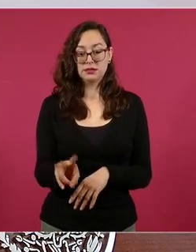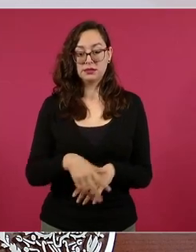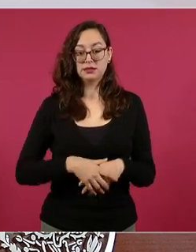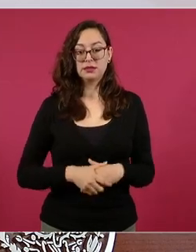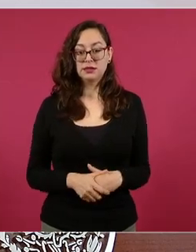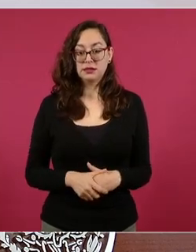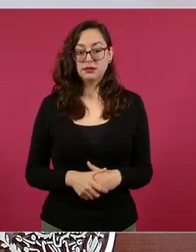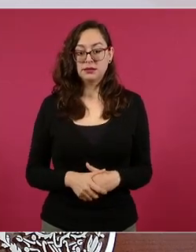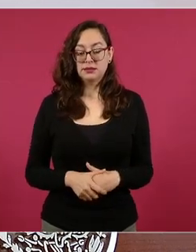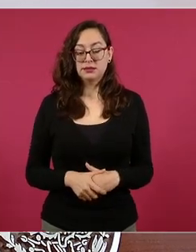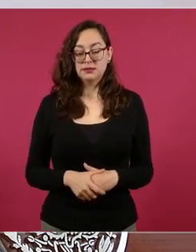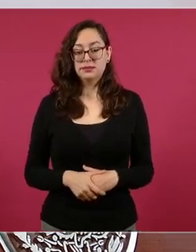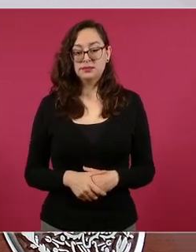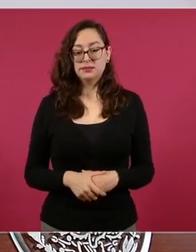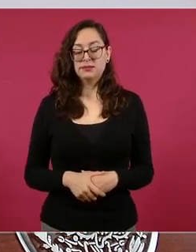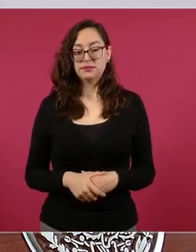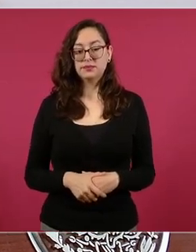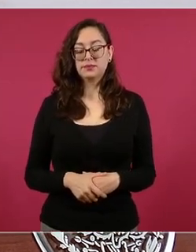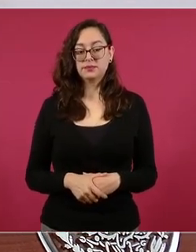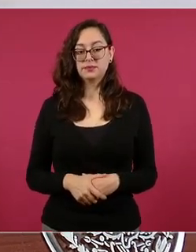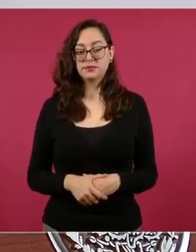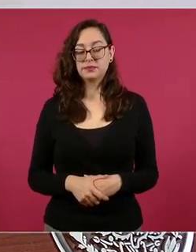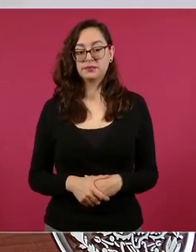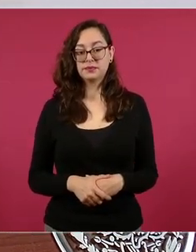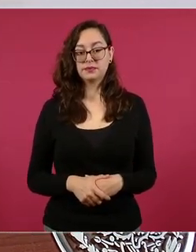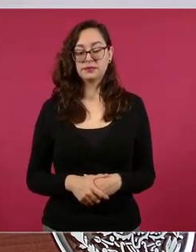compañero ayer, vienen el viernes.